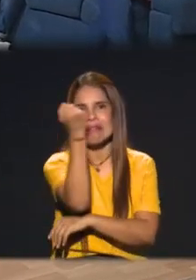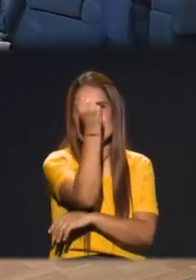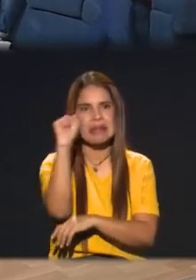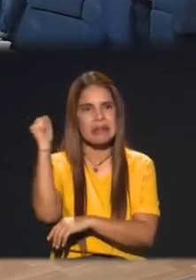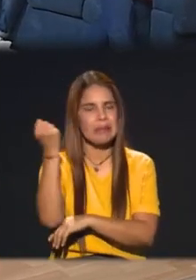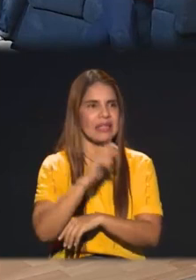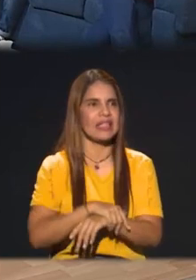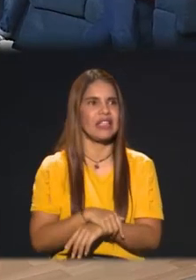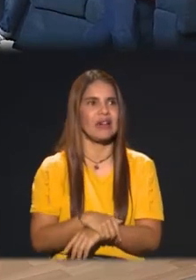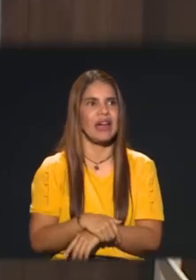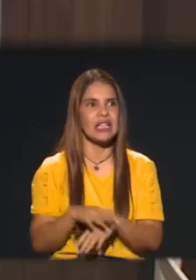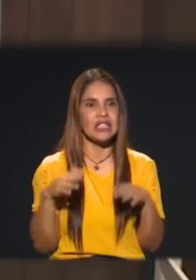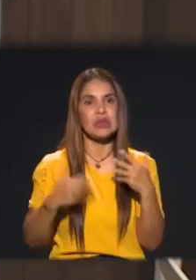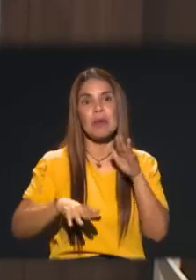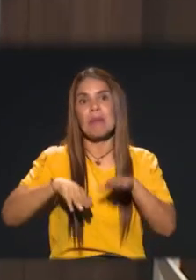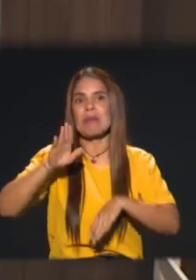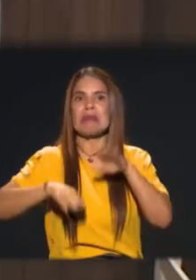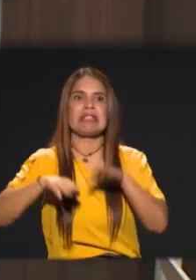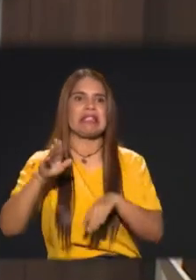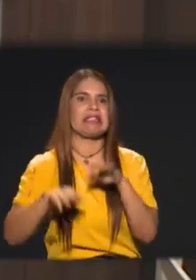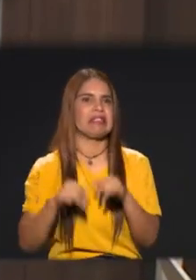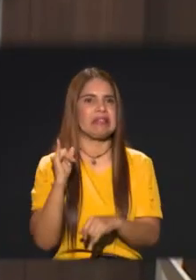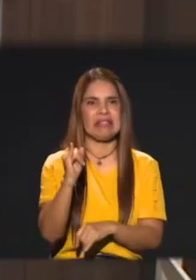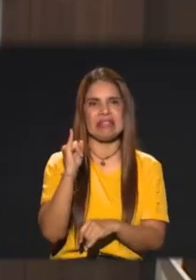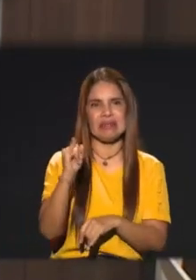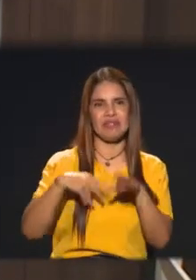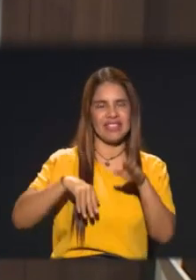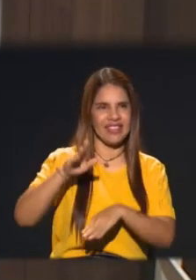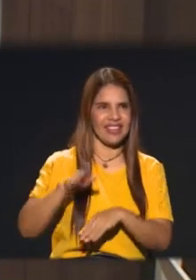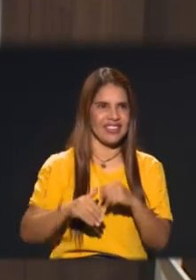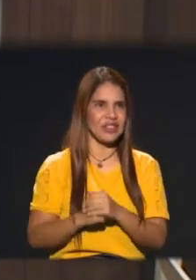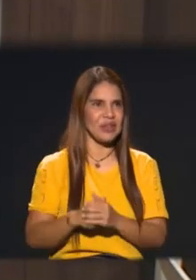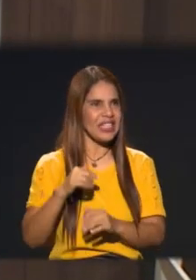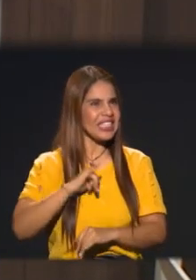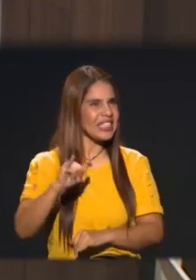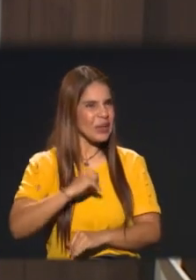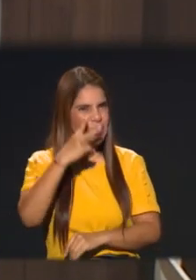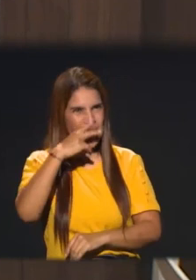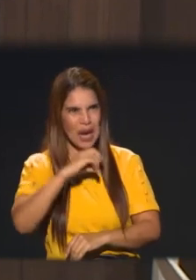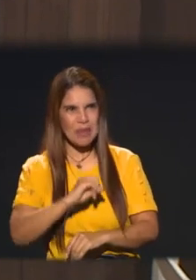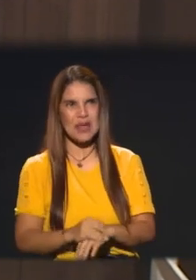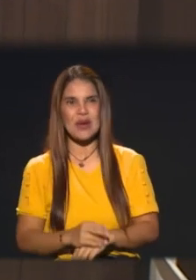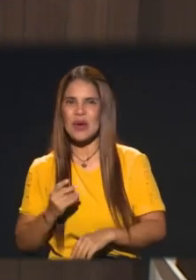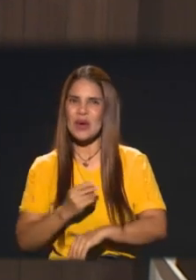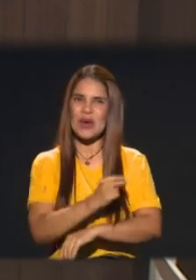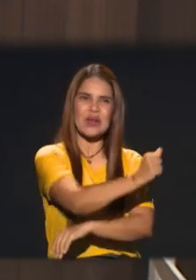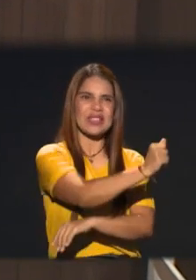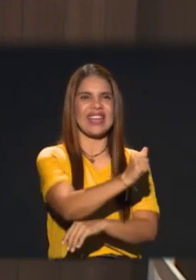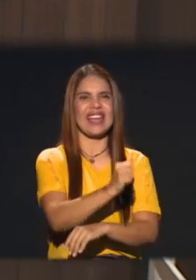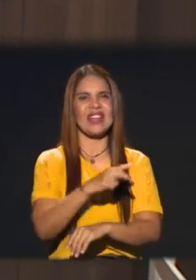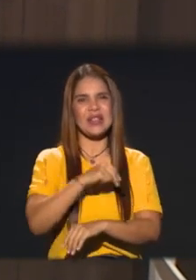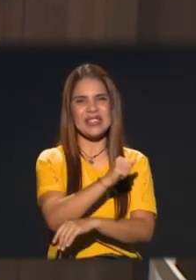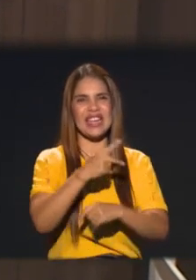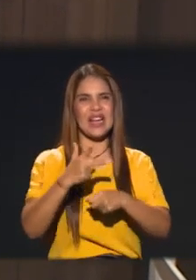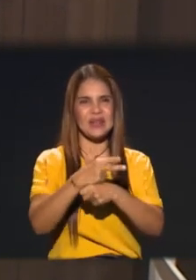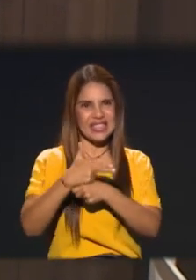así la gente que habla pispo, lo que era nada más cansón que rascar a otro. Ah, es como el hijo mío, es tan cansón que lo sacaron de la clase online estos días de Zoom,